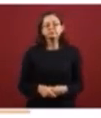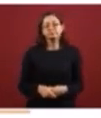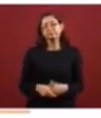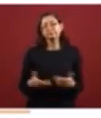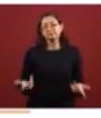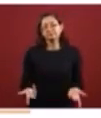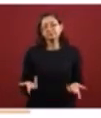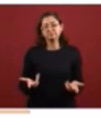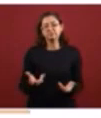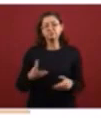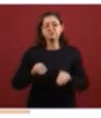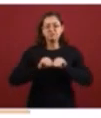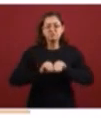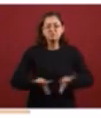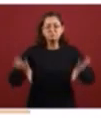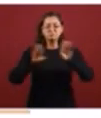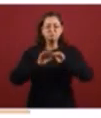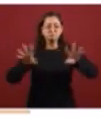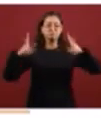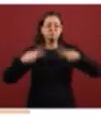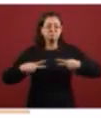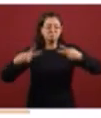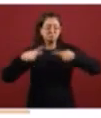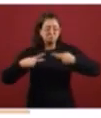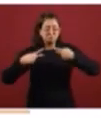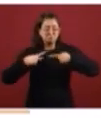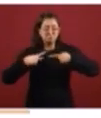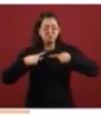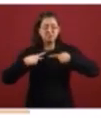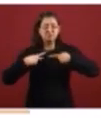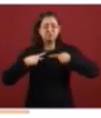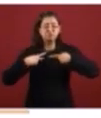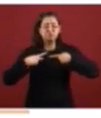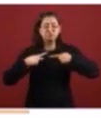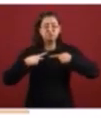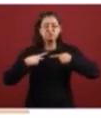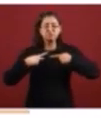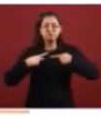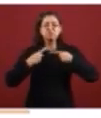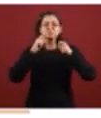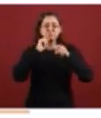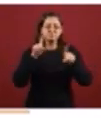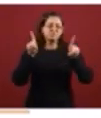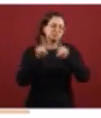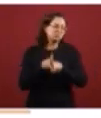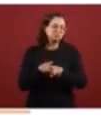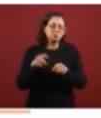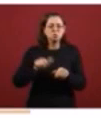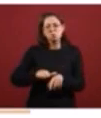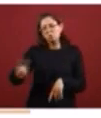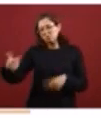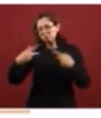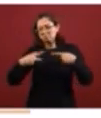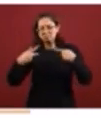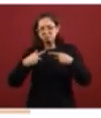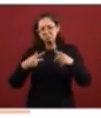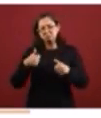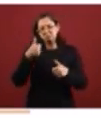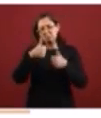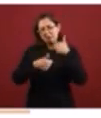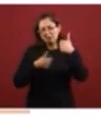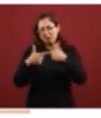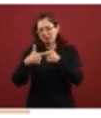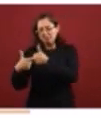corresponden a menciones publicadas de usuarios y de y de seguidores del